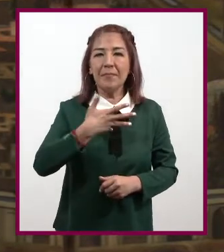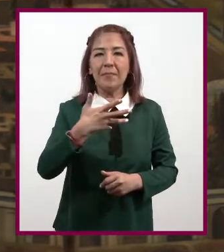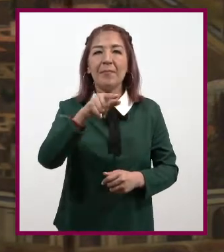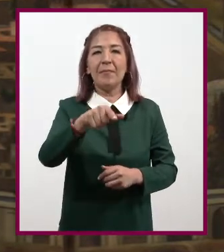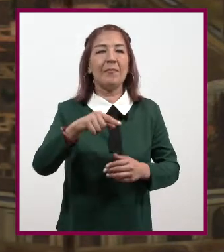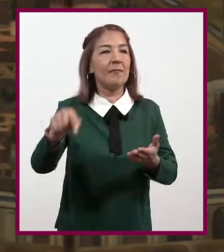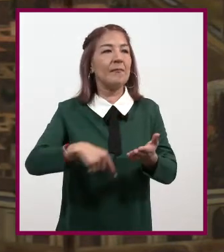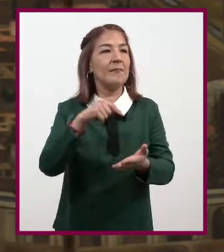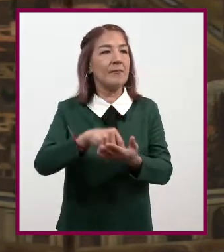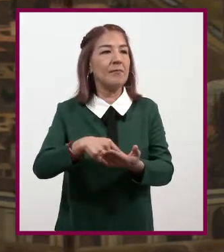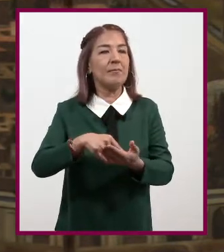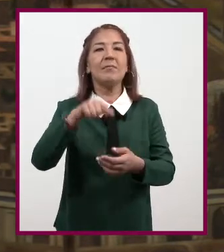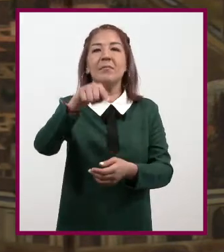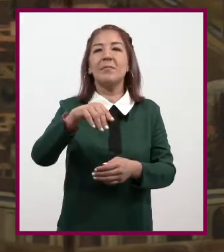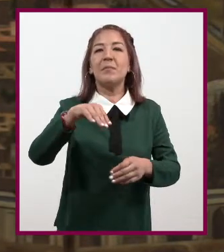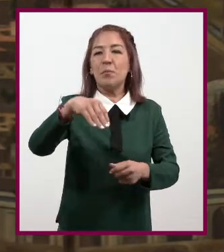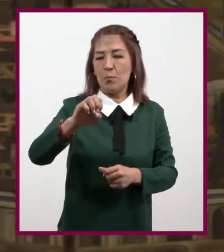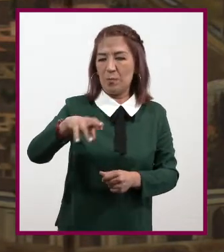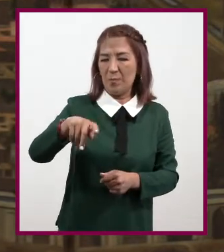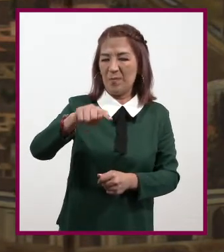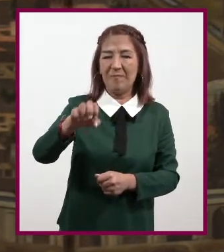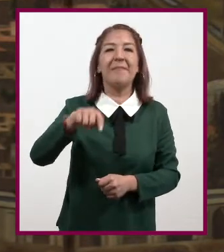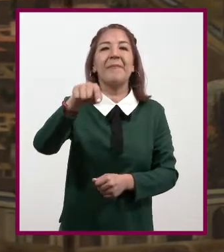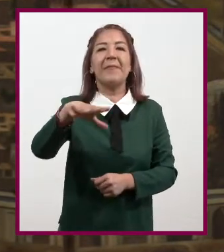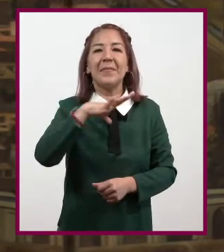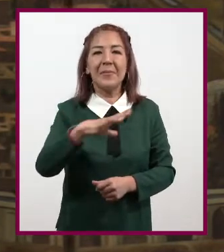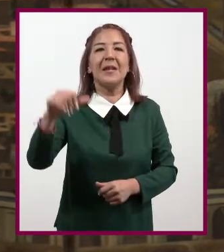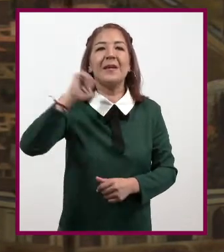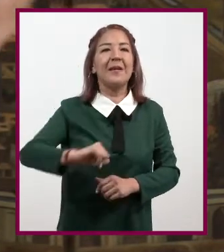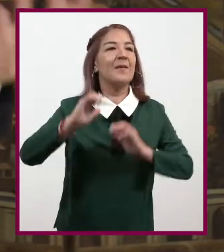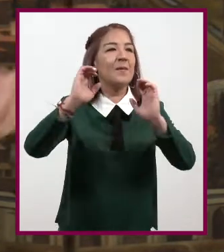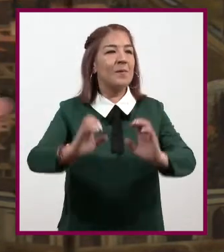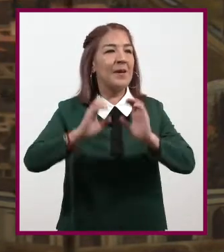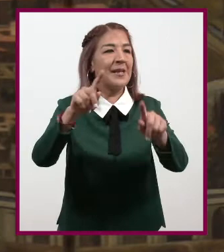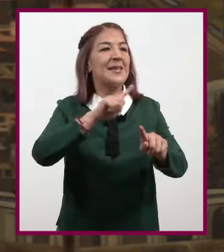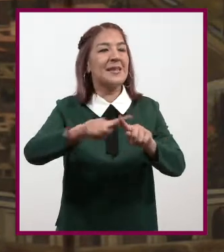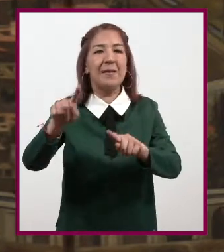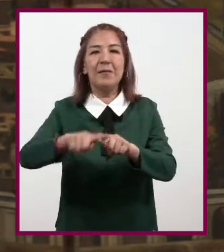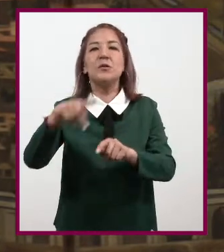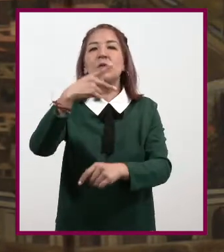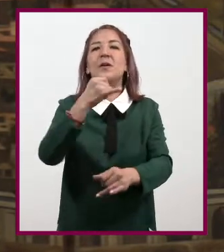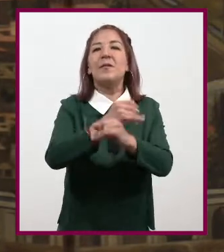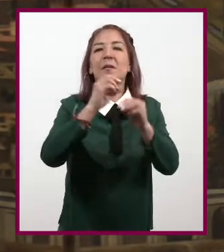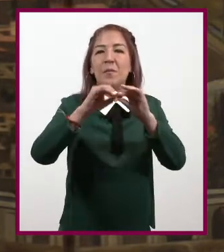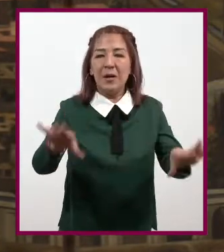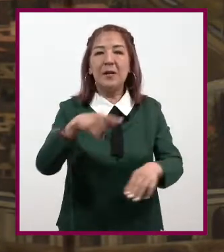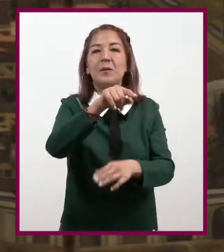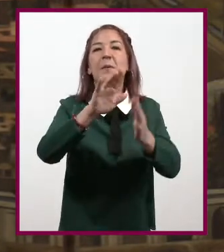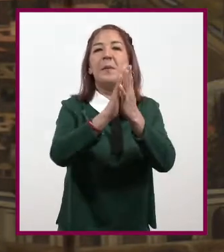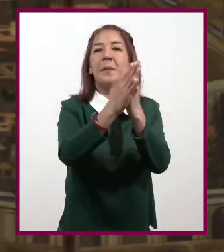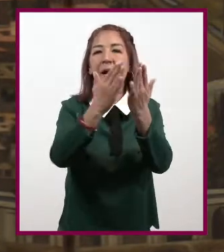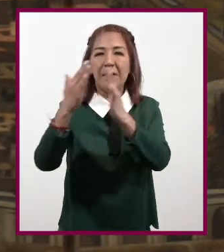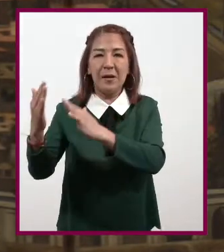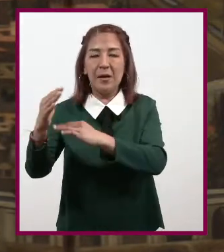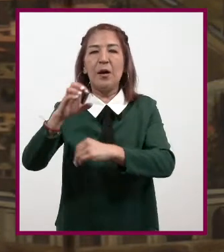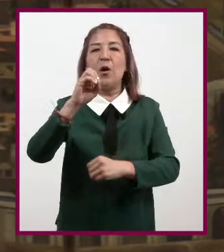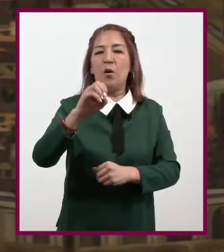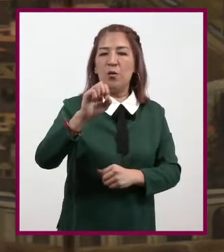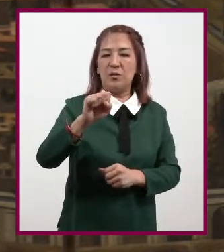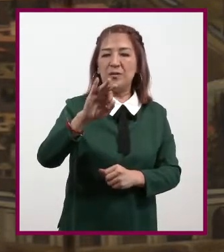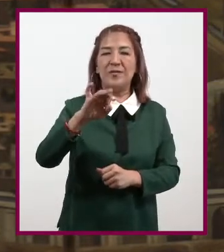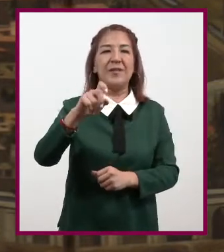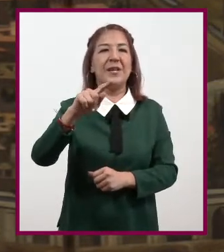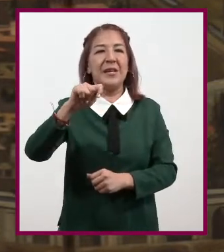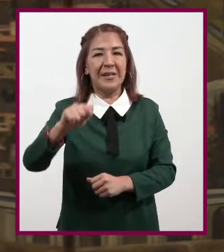de trasmonte que conserva distintos fondos documentales como el de la Biblioteca de Austin, pero